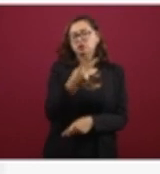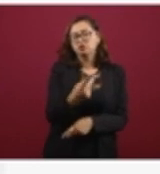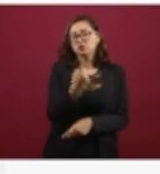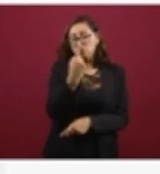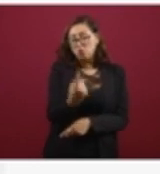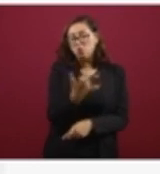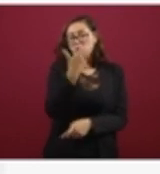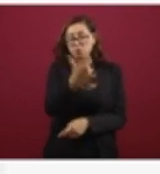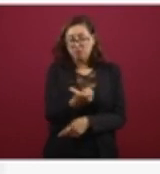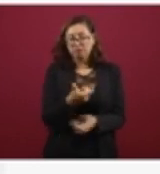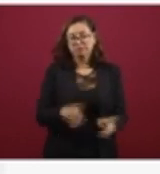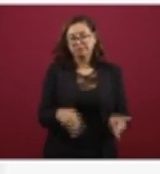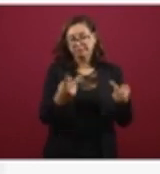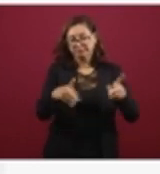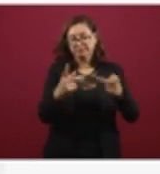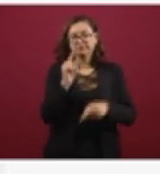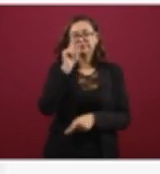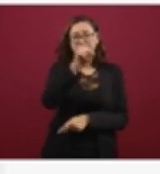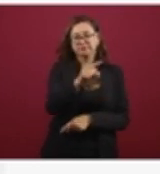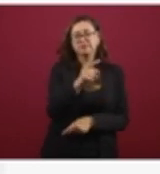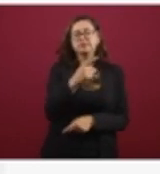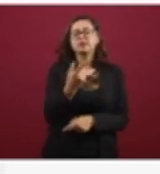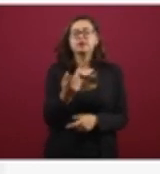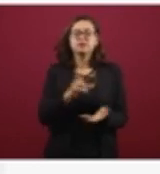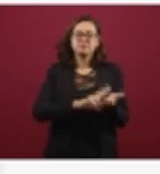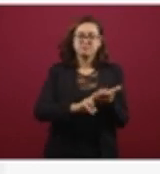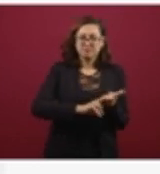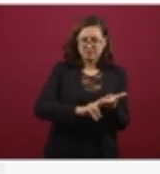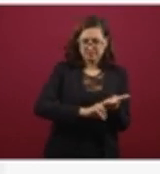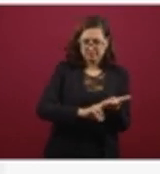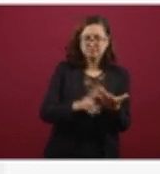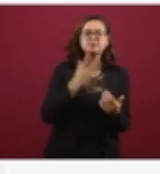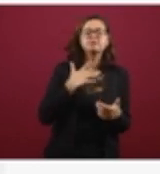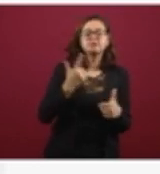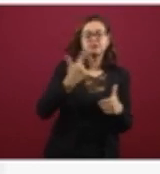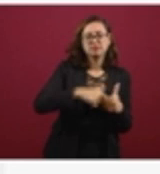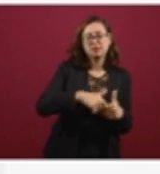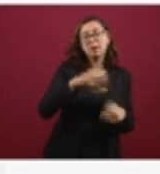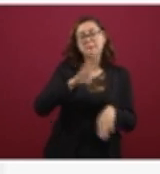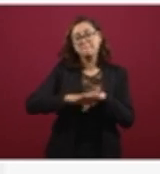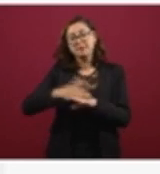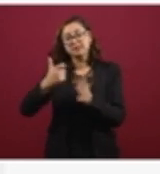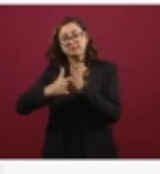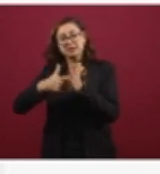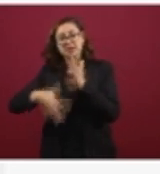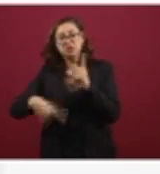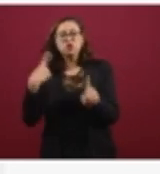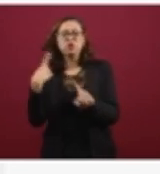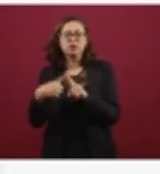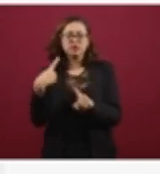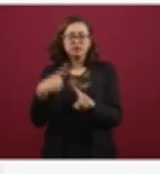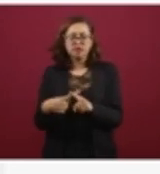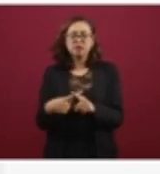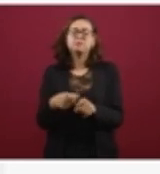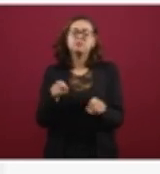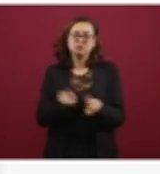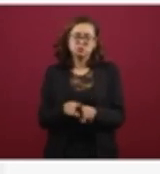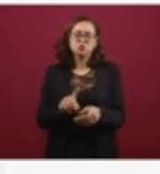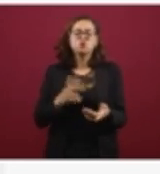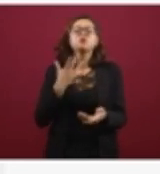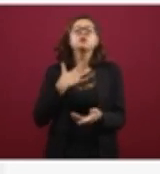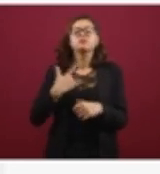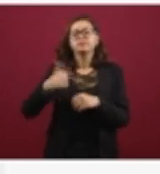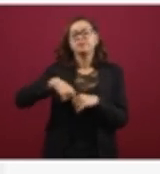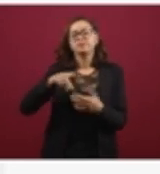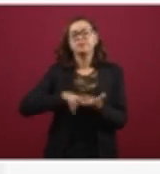21 pesos con 34 centavos. Eso es en la gasolina regular. Mientras que el margen más bajo lo tenemos en gasolina regular, en